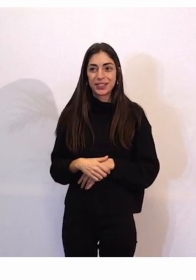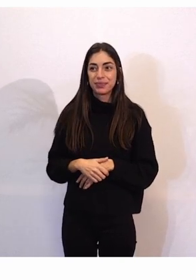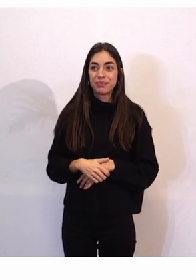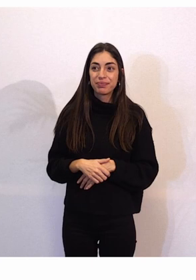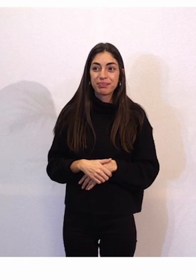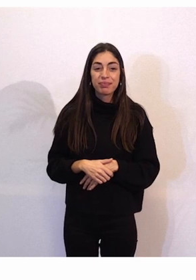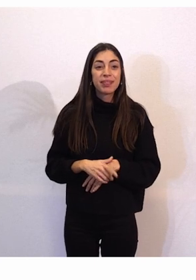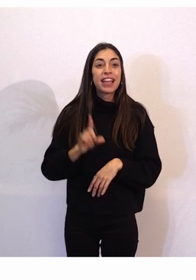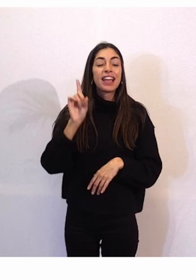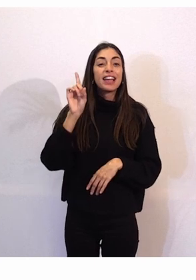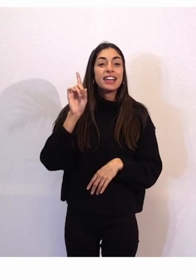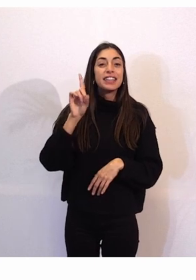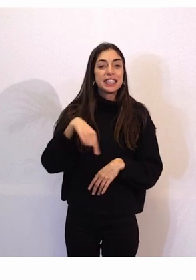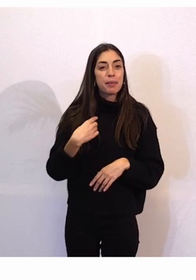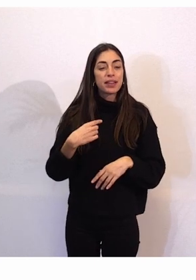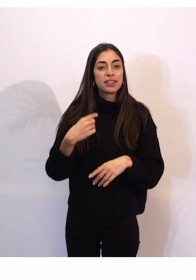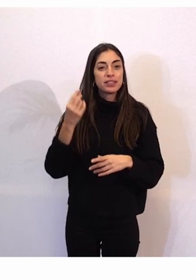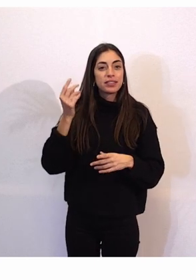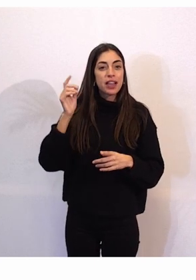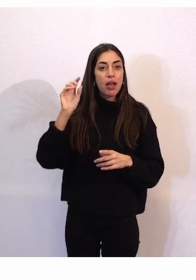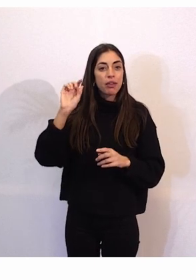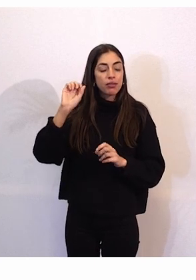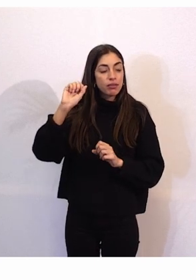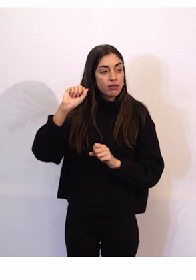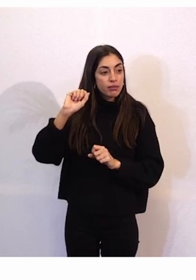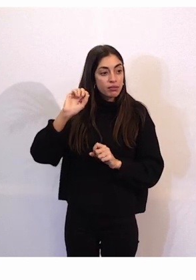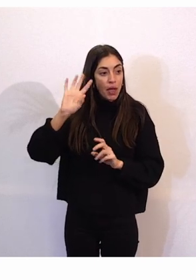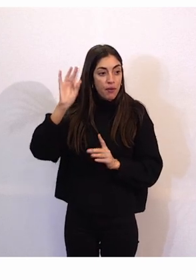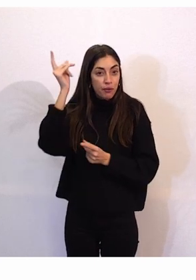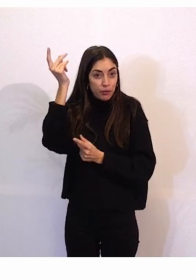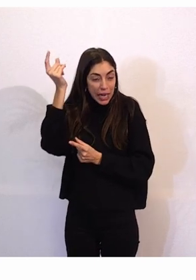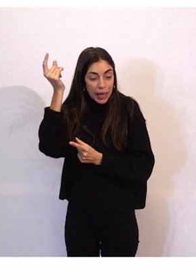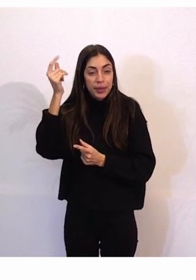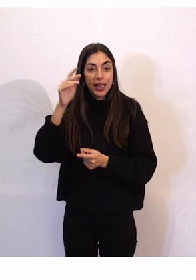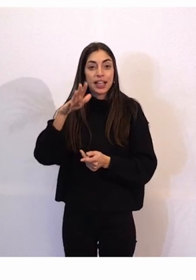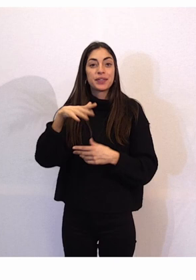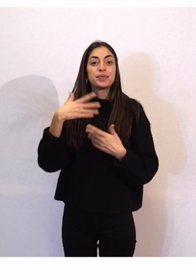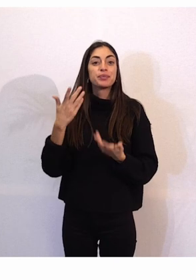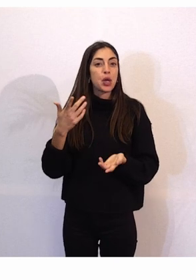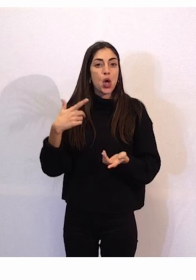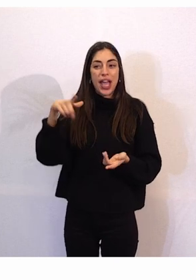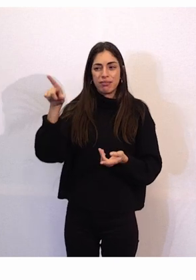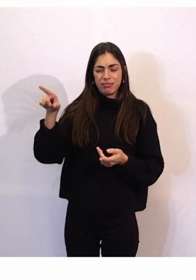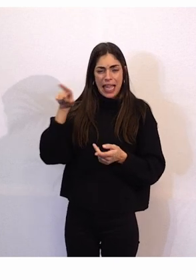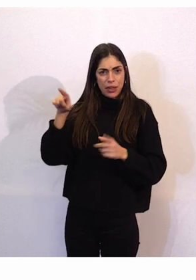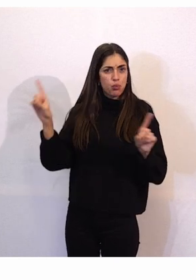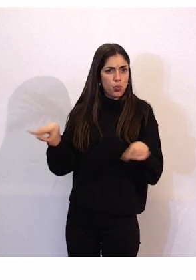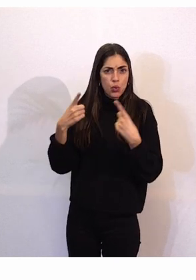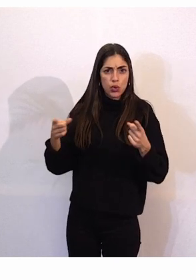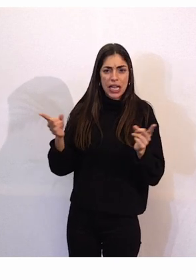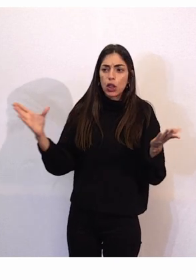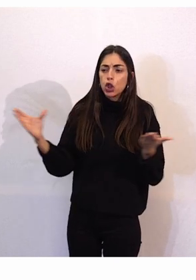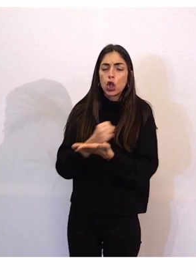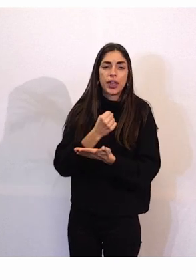También pues le ponía, la flamenca también le gusta, no sé de dónde ha sacado esos genes, pero bueno. Le gusta casi toda música, siempre que no